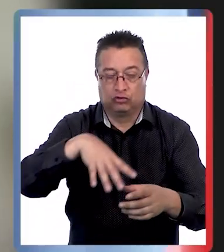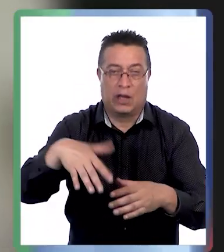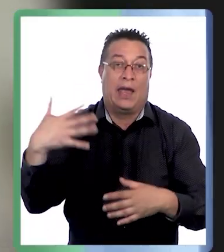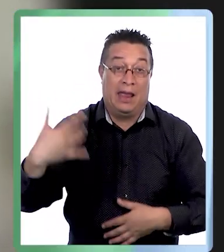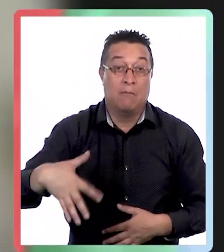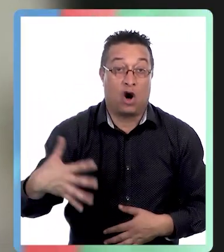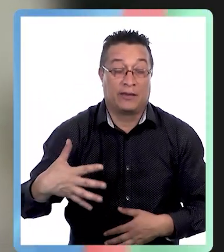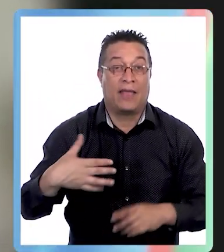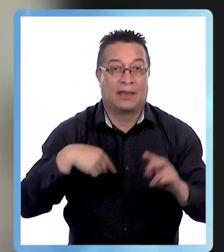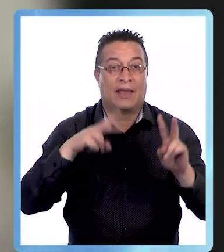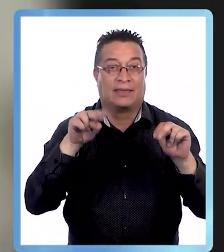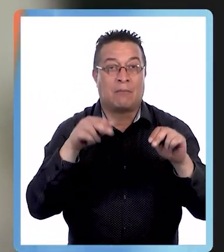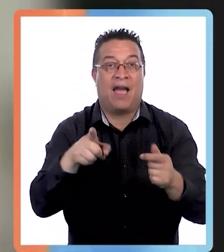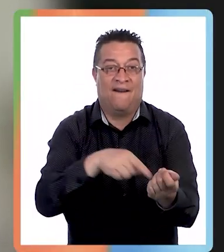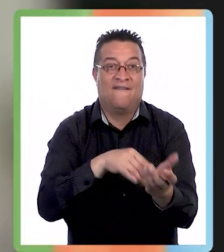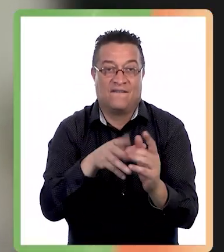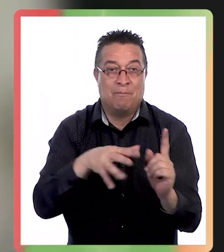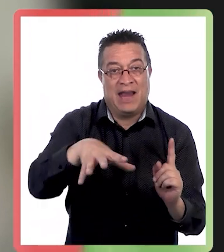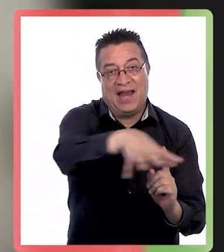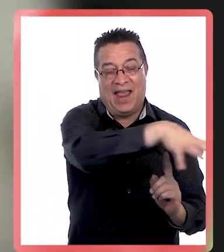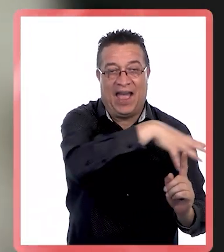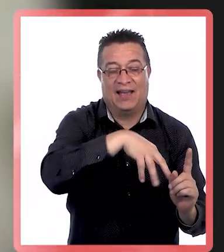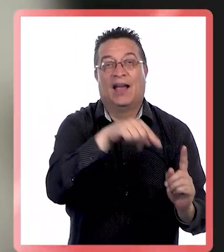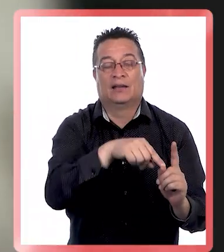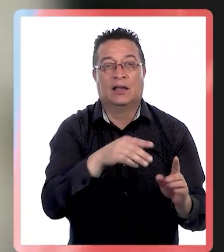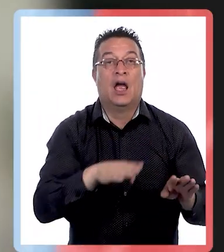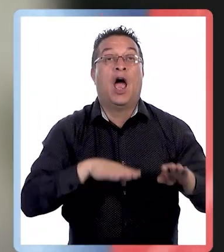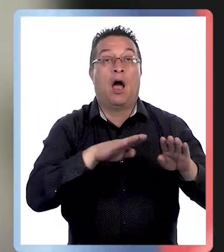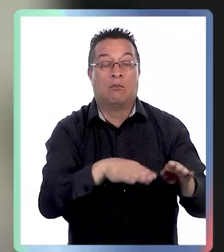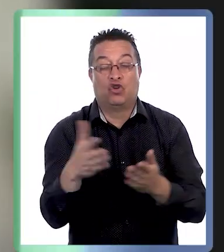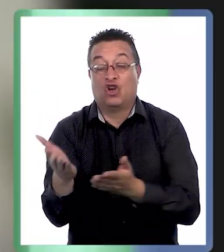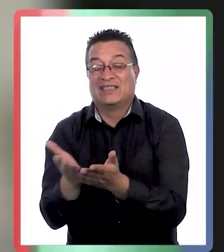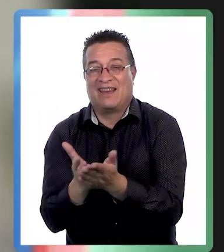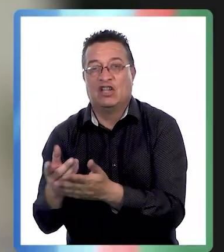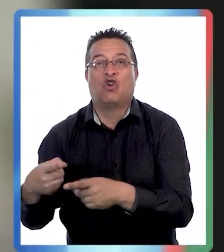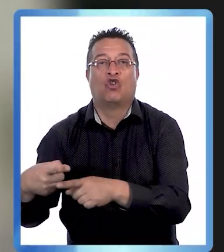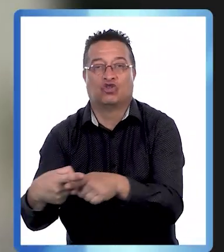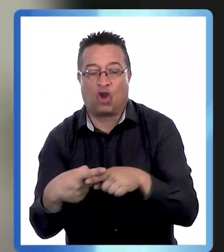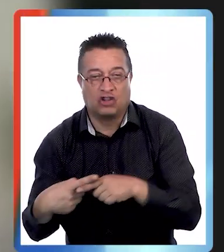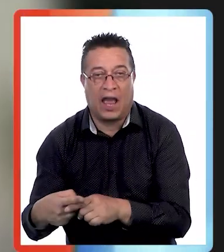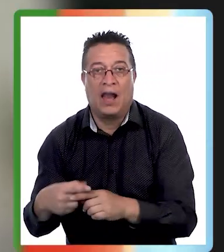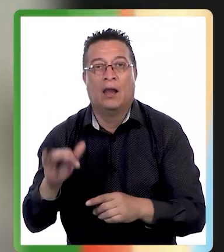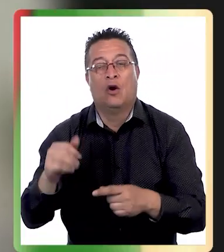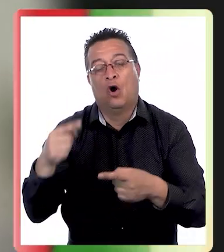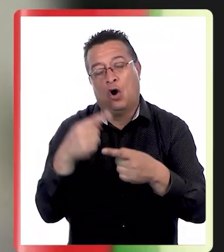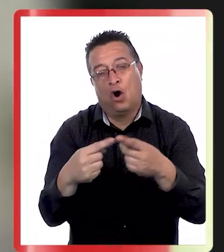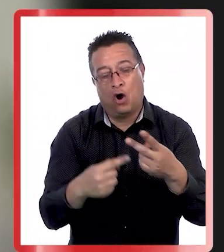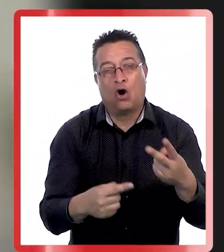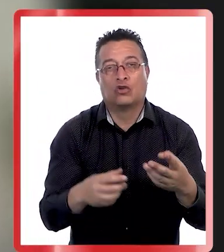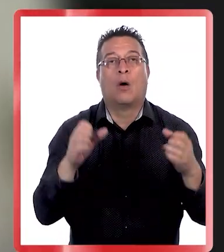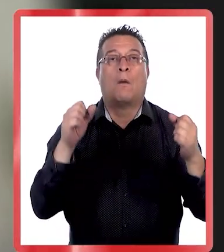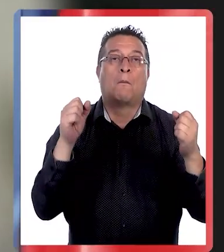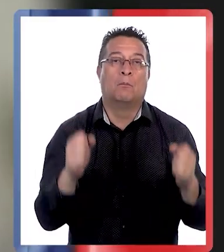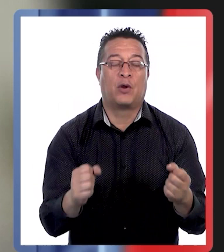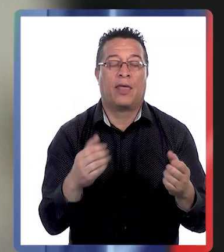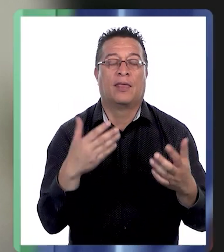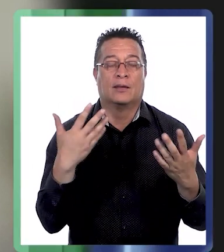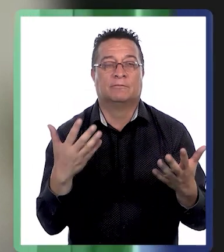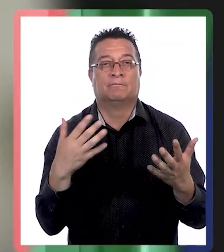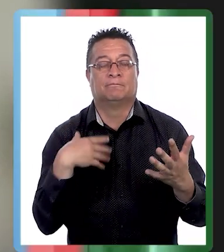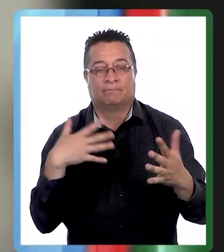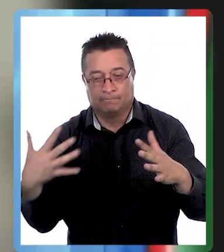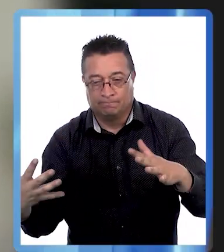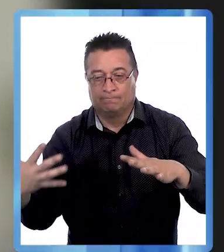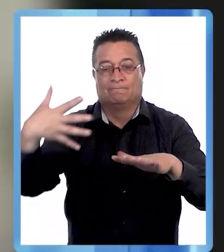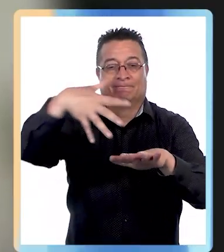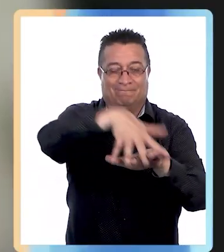para integrar a la familia y si es necesario se hace apoyo con servicio social o alguna otra instancia que permita ir integrando